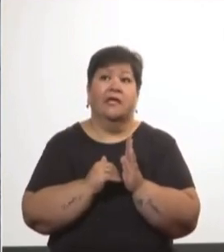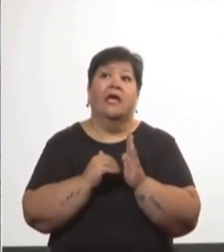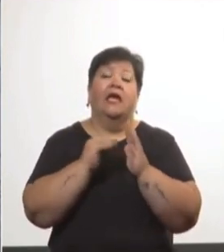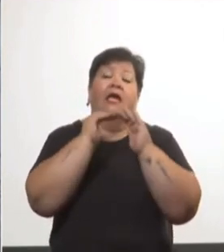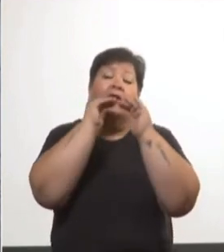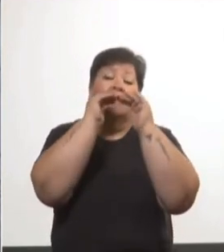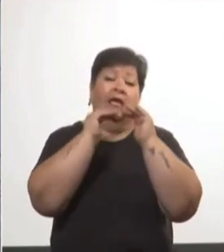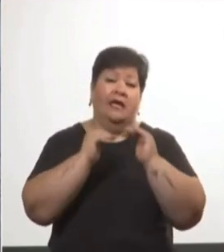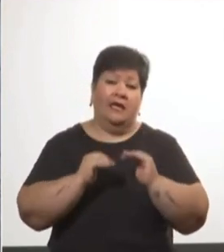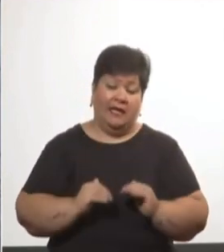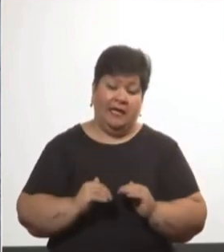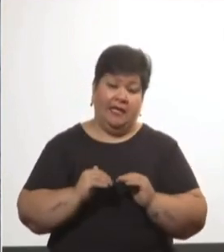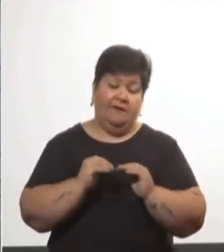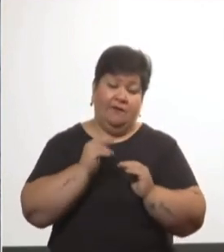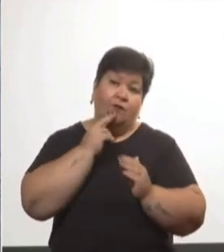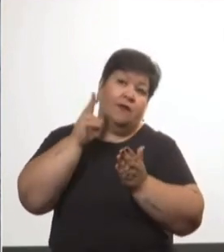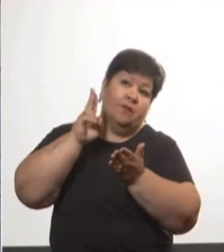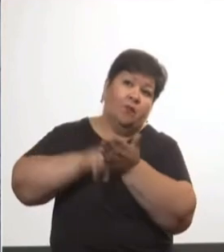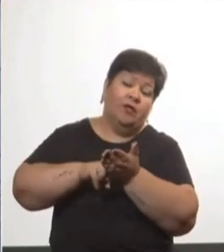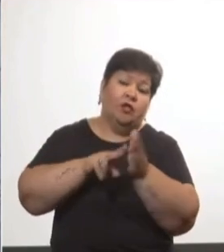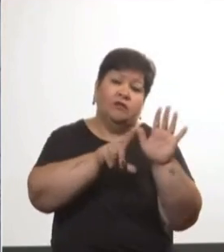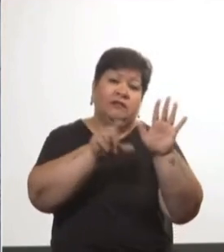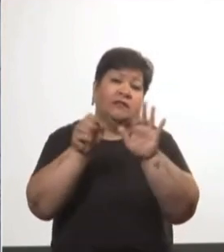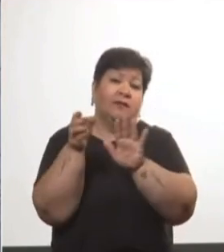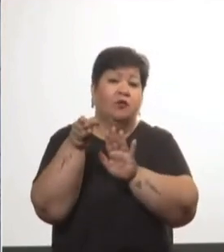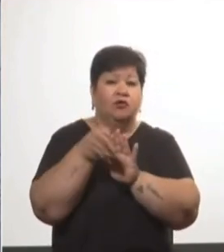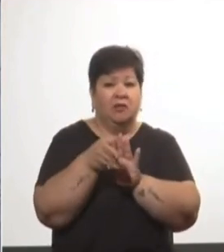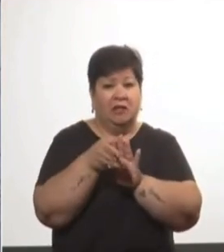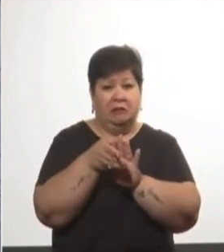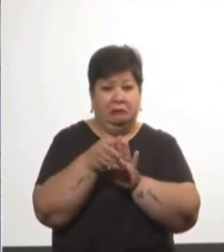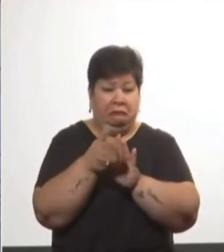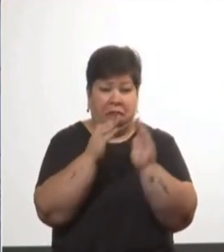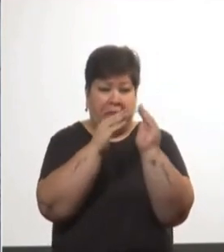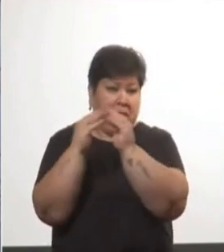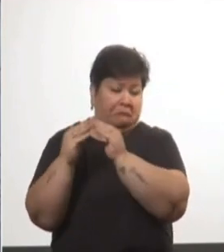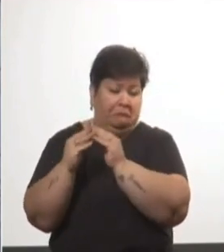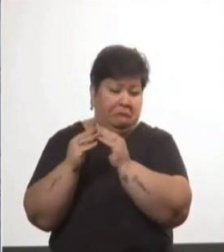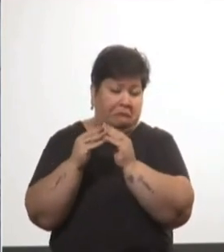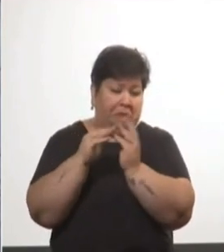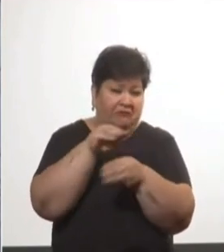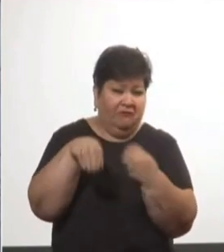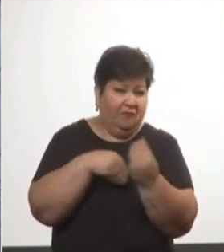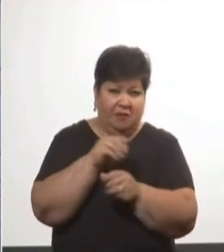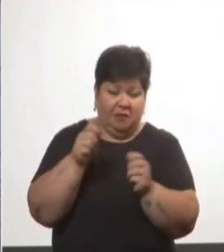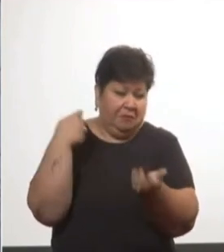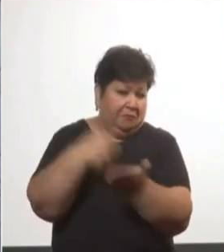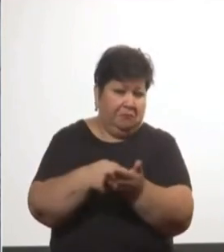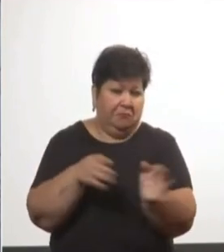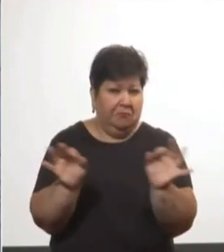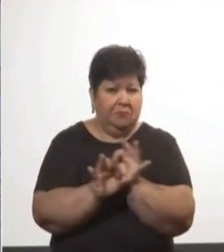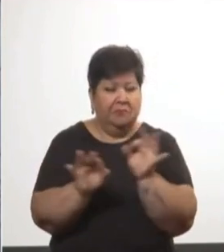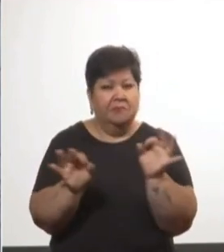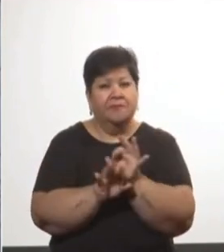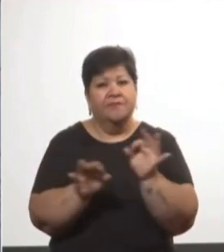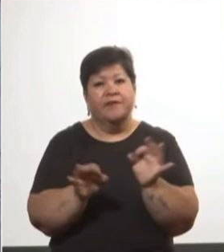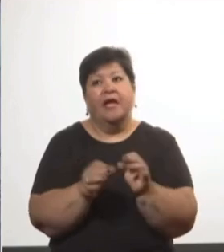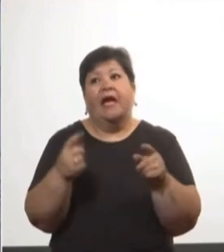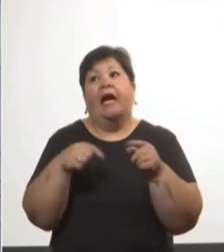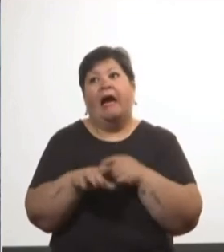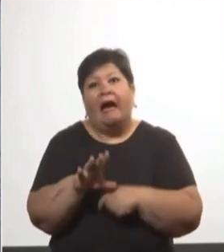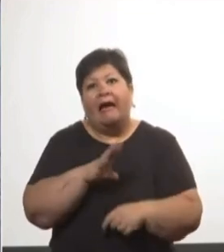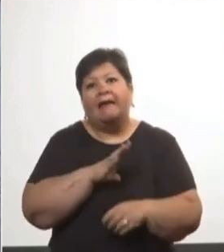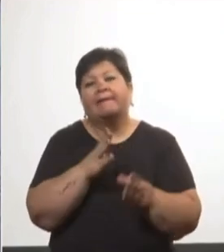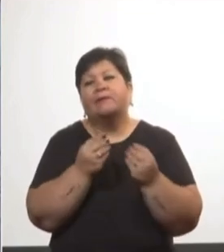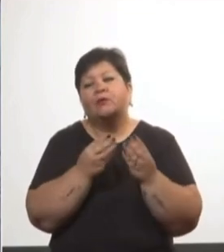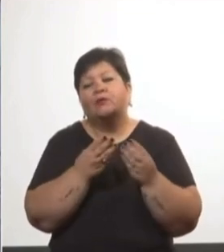tributario al 70% de los hogares que no pagan ese impuesto. Sin duda, hay alternativas que permitirían beneficiar a